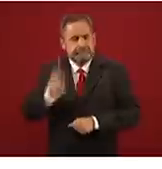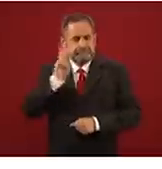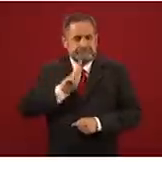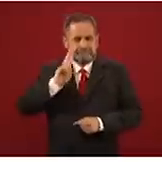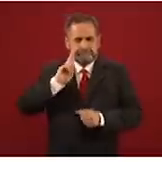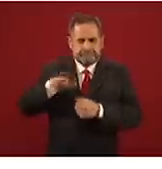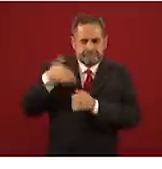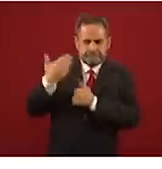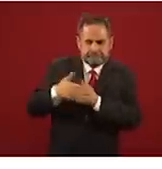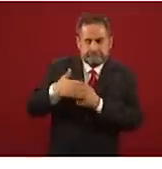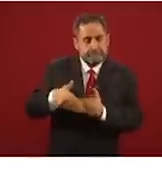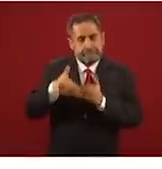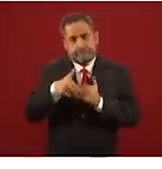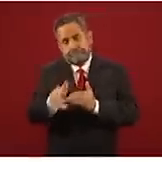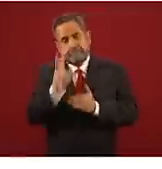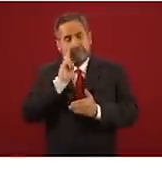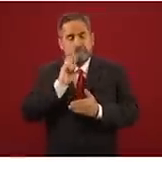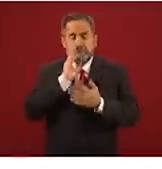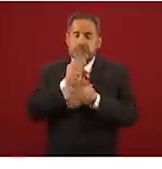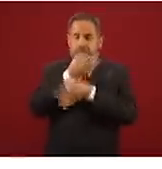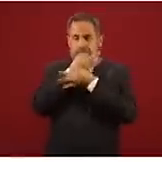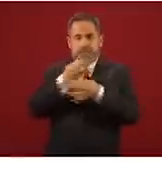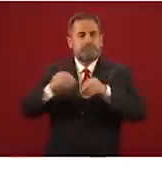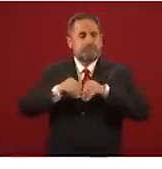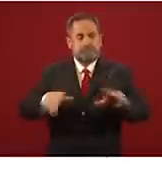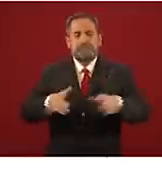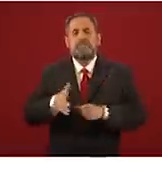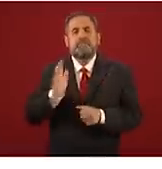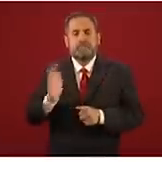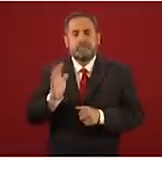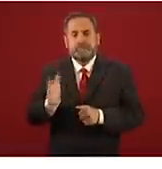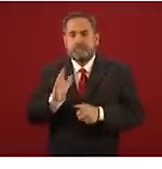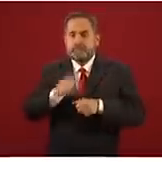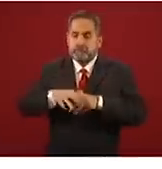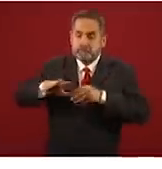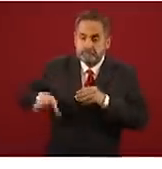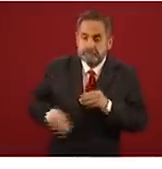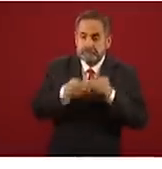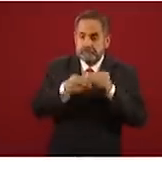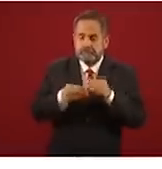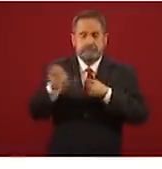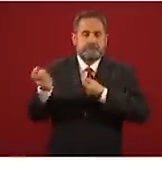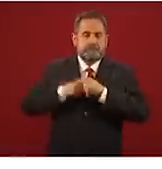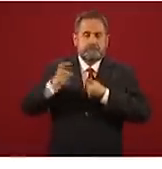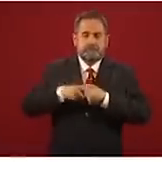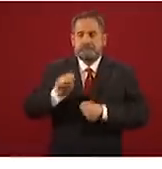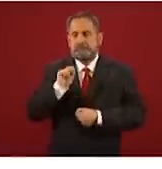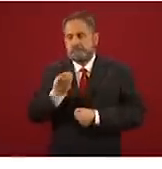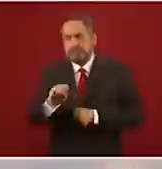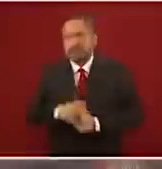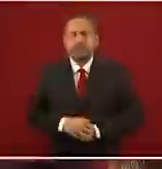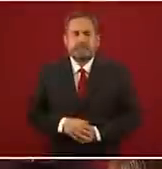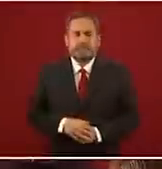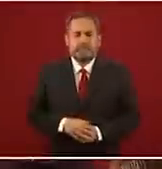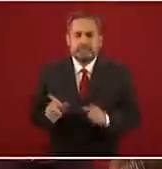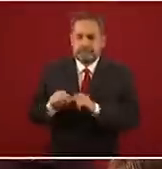en estos días informarles a ustedes cuáles se adhieren a este acuerdo de coordinación. Muchas